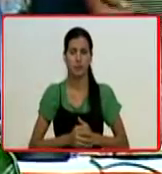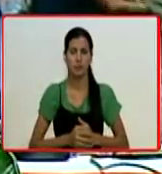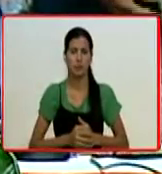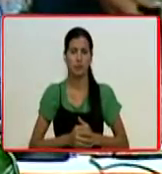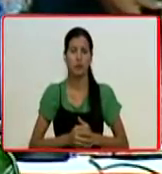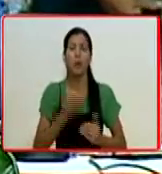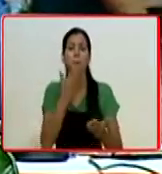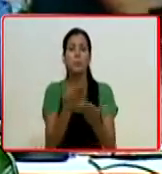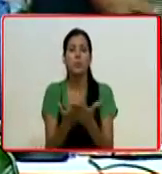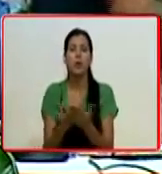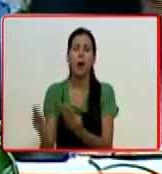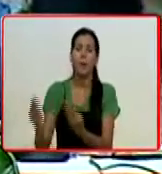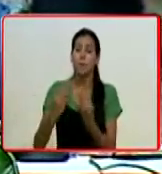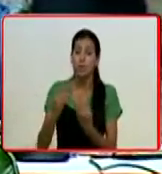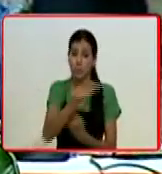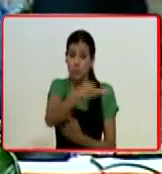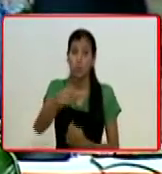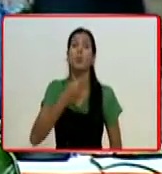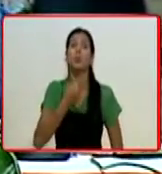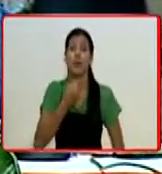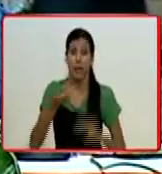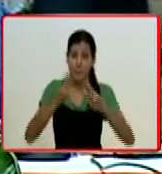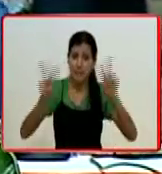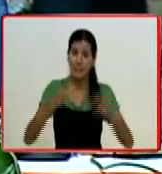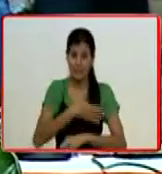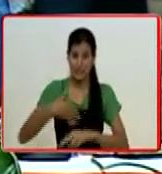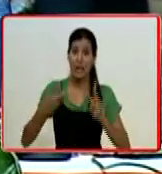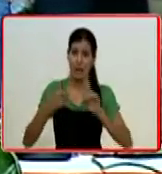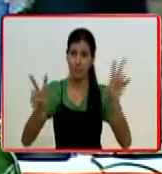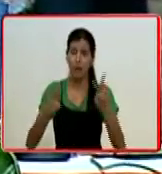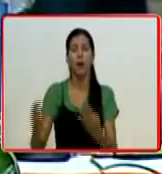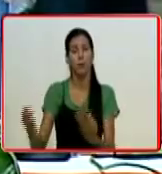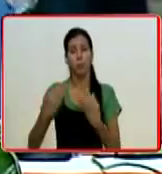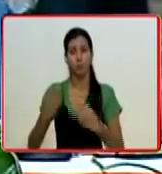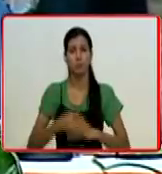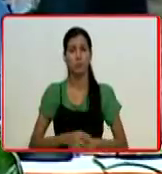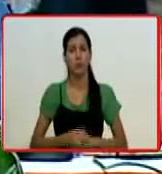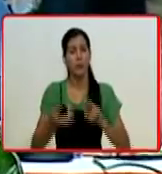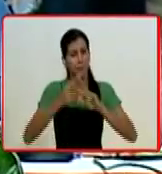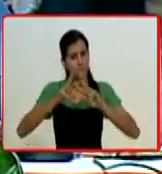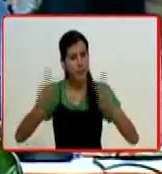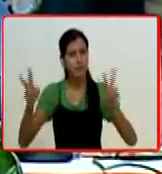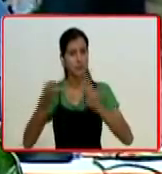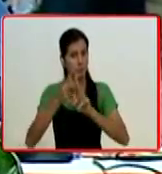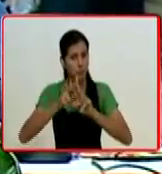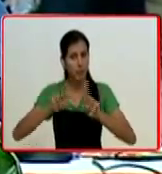Pido apoyo de los que quieren paz, paz, paz.